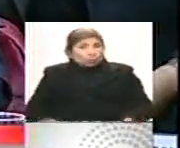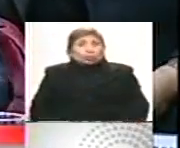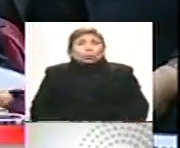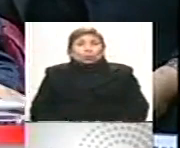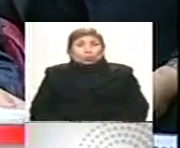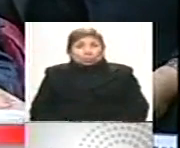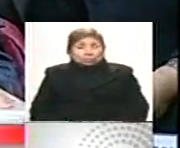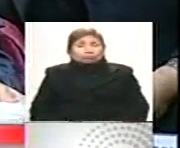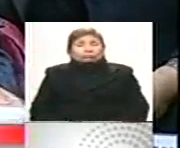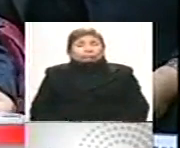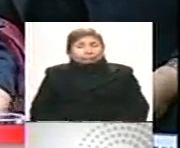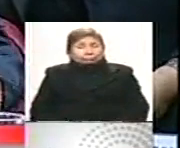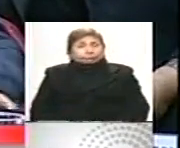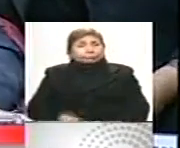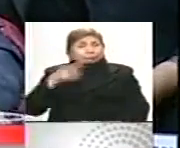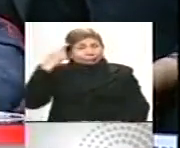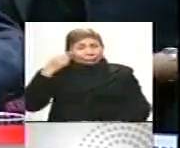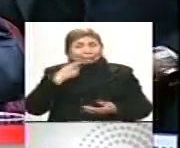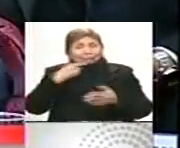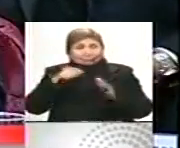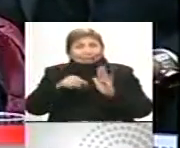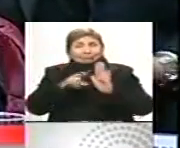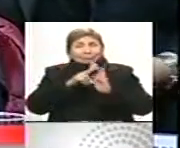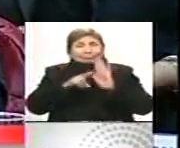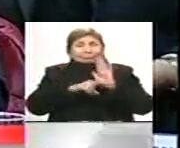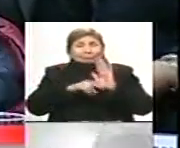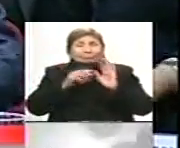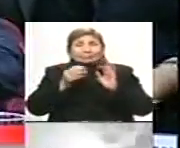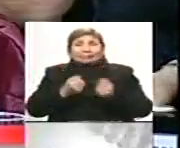Por eso es que esta norma nos parece que contribuye,